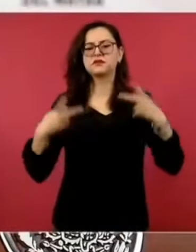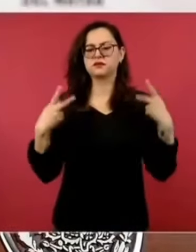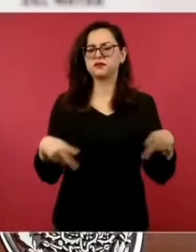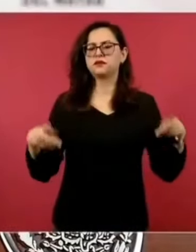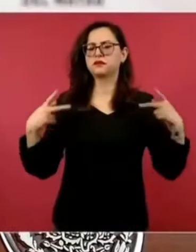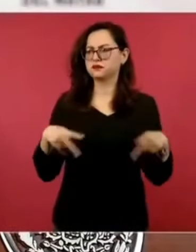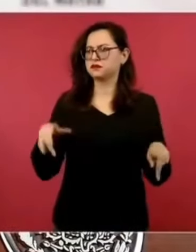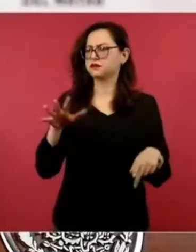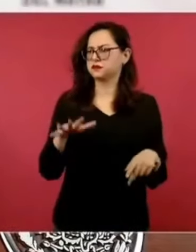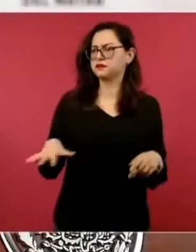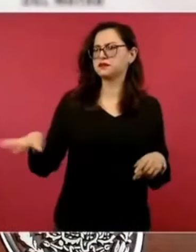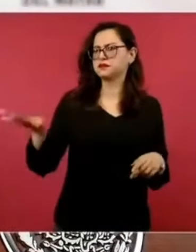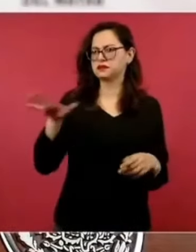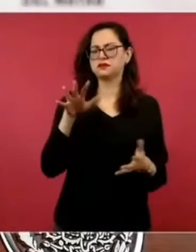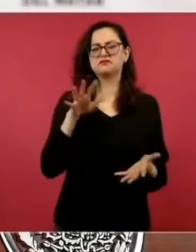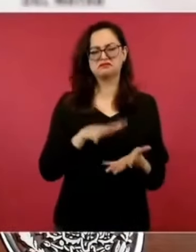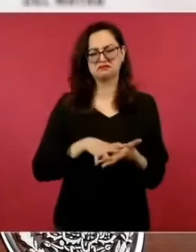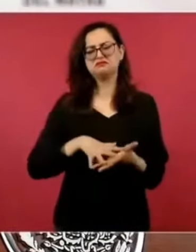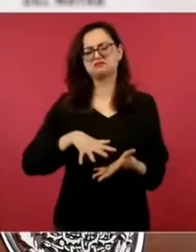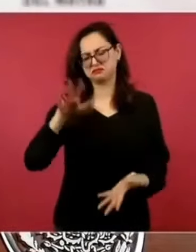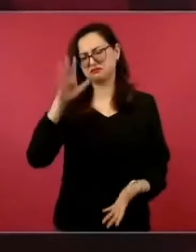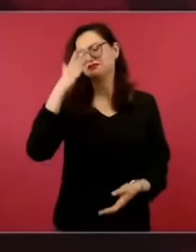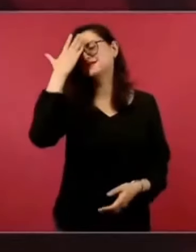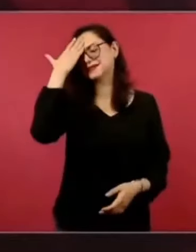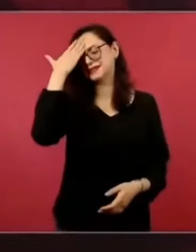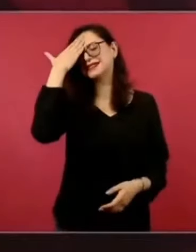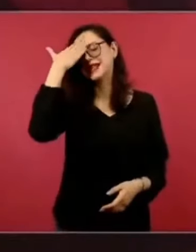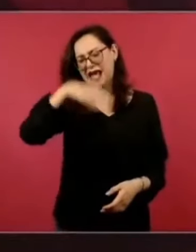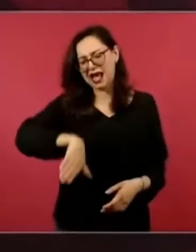mayoría lo saben muy bien